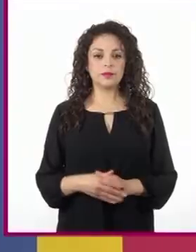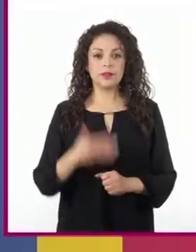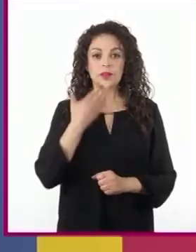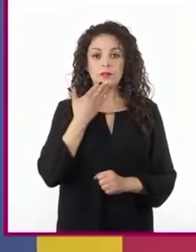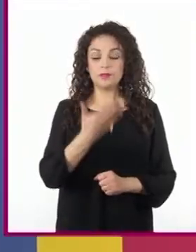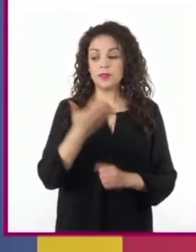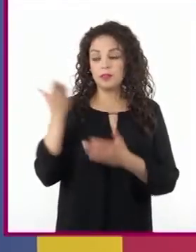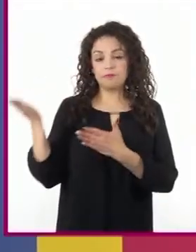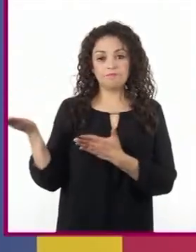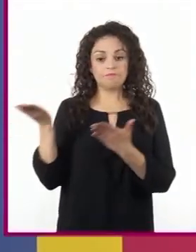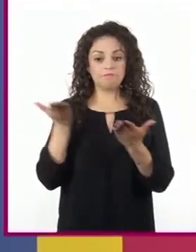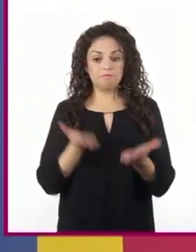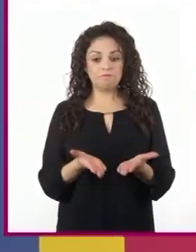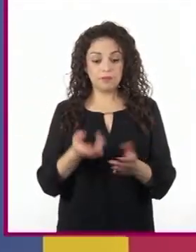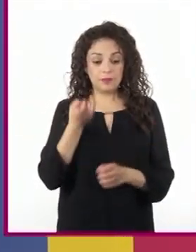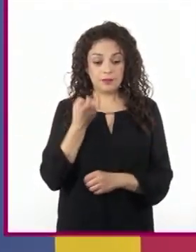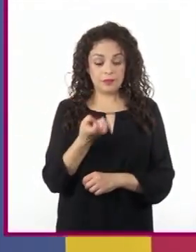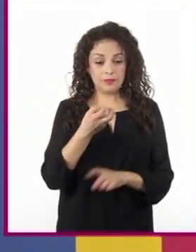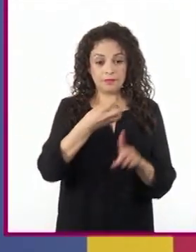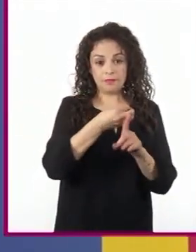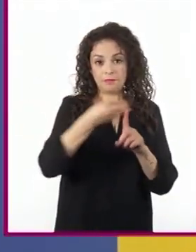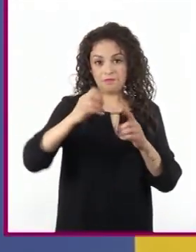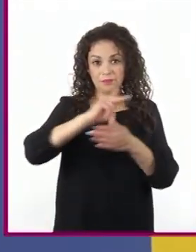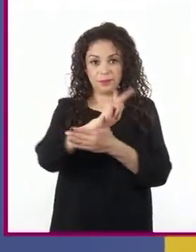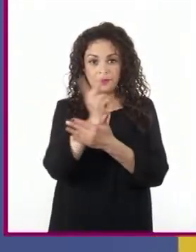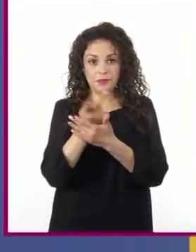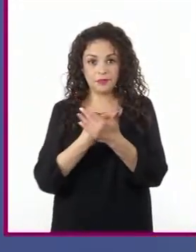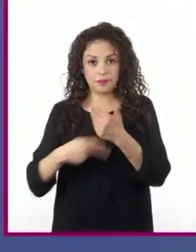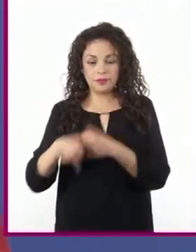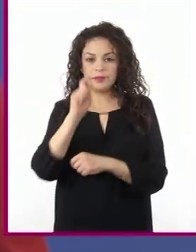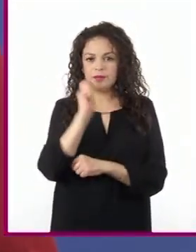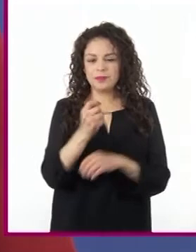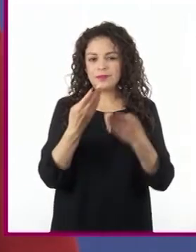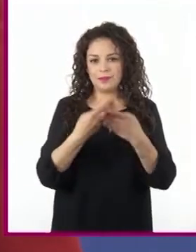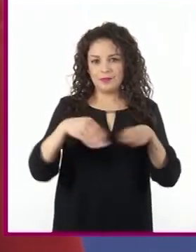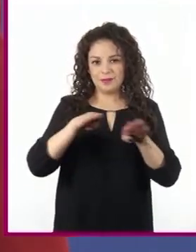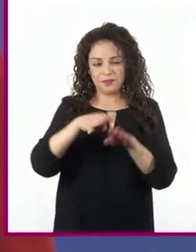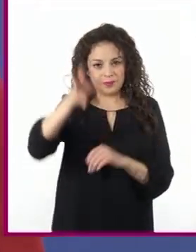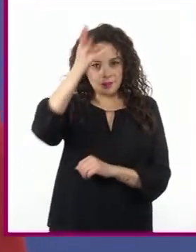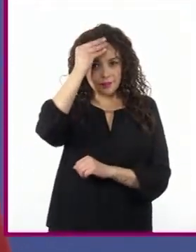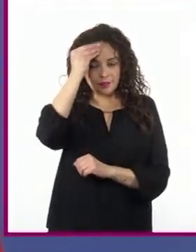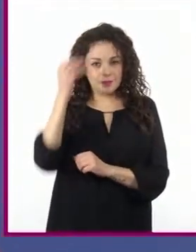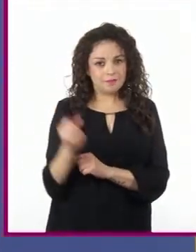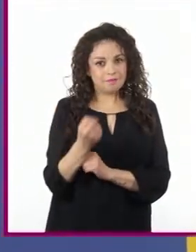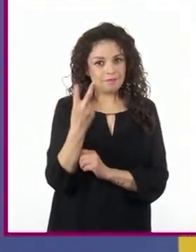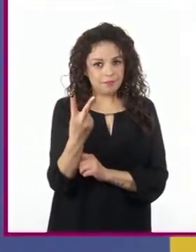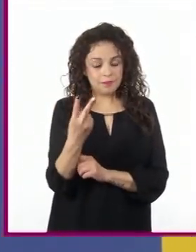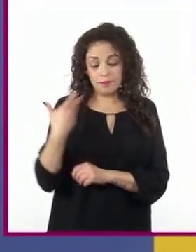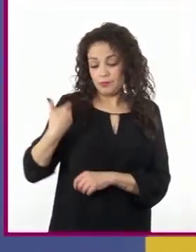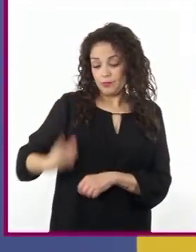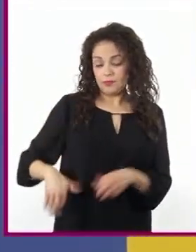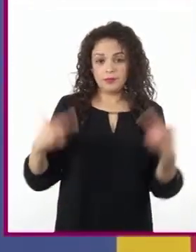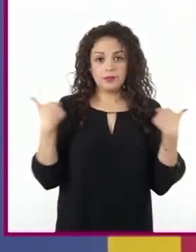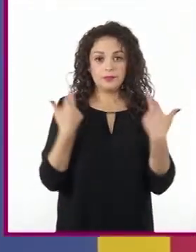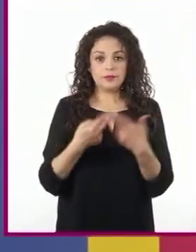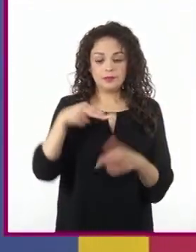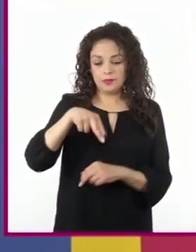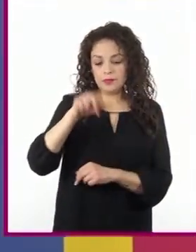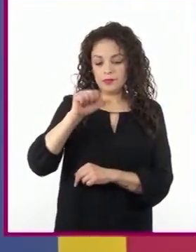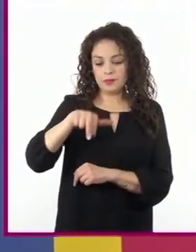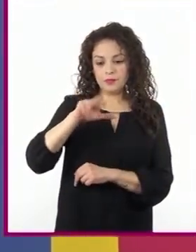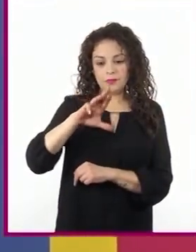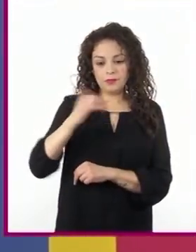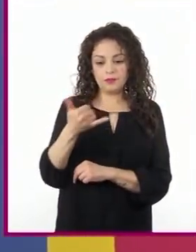Bienvenidas y bienvenidos a una sesión más de la estrategia Aprende en Casa 2. Soy la maestra Nancy Castillo López y